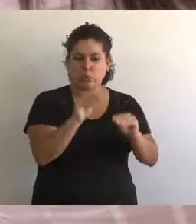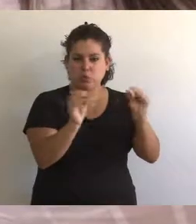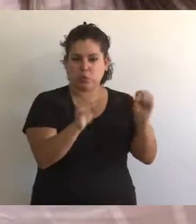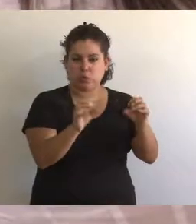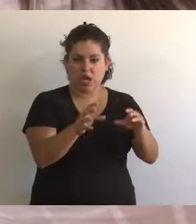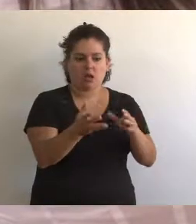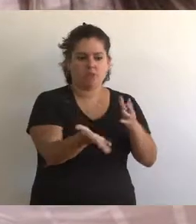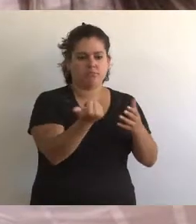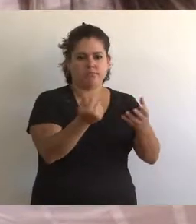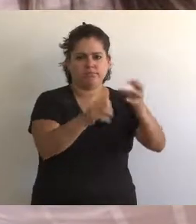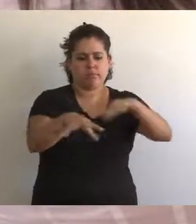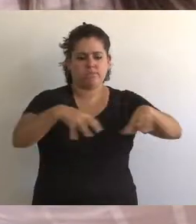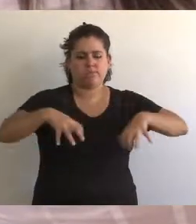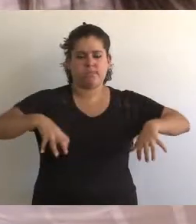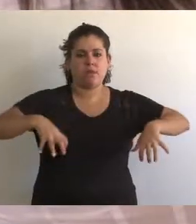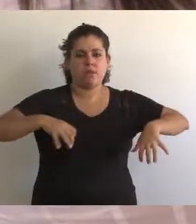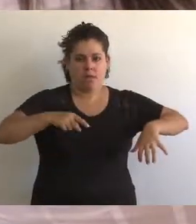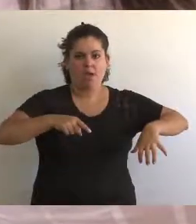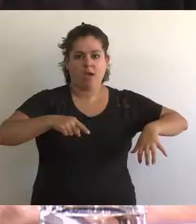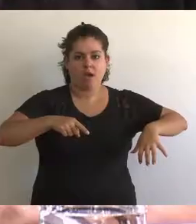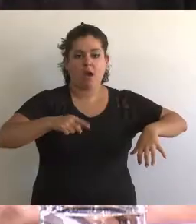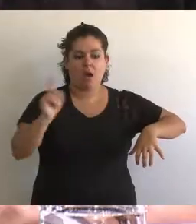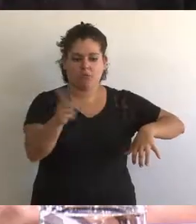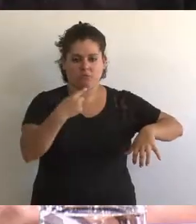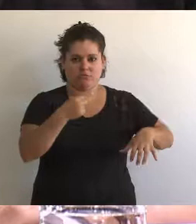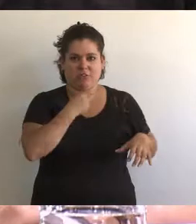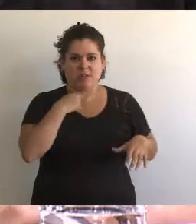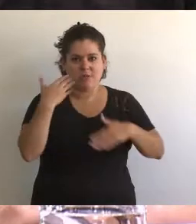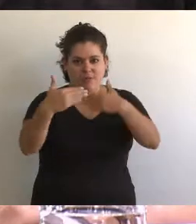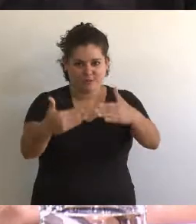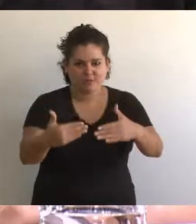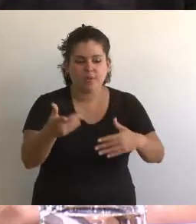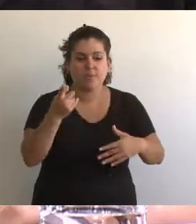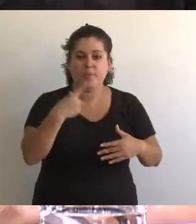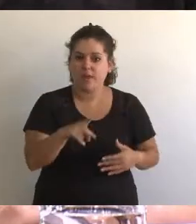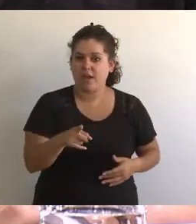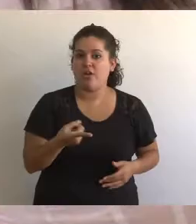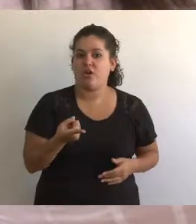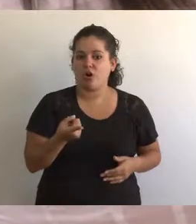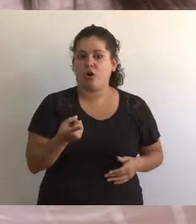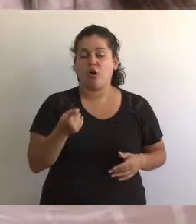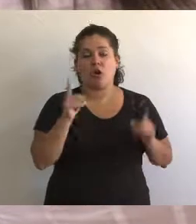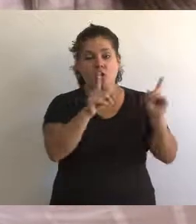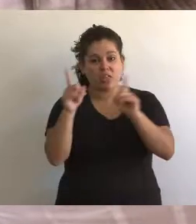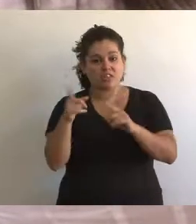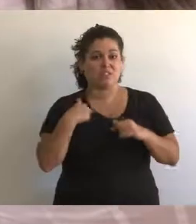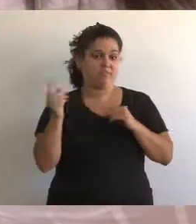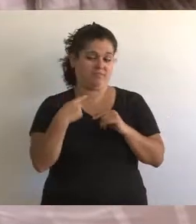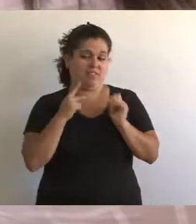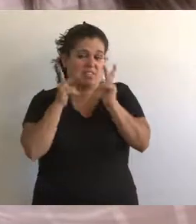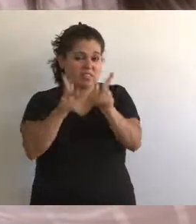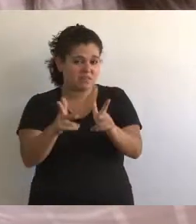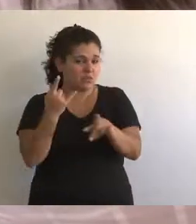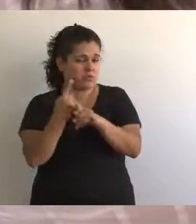clasificación, que es lo que nosotros pretendemos, no vamos a avanzar mucho. los